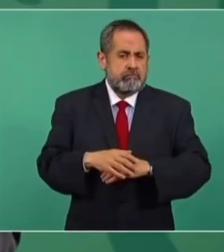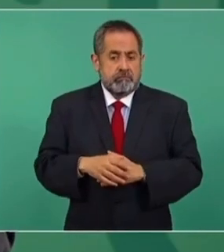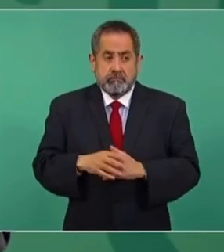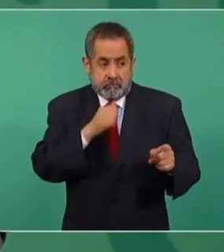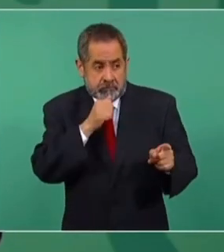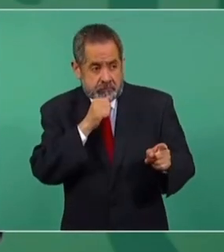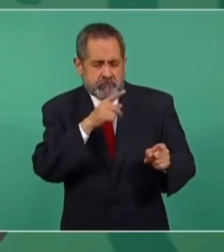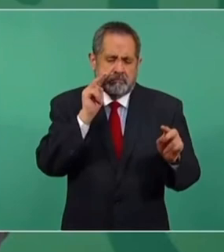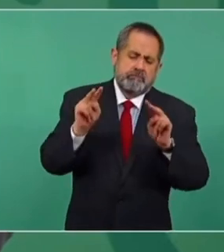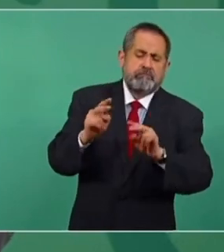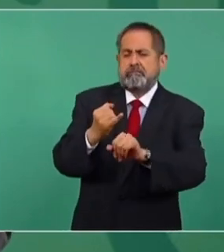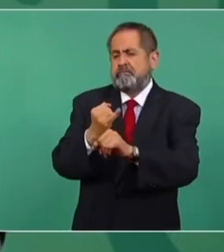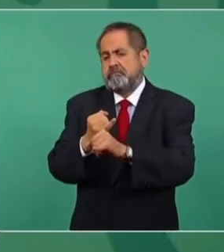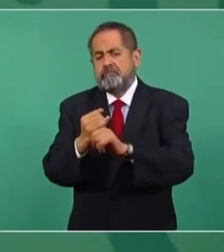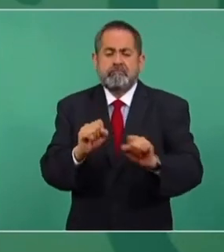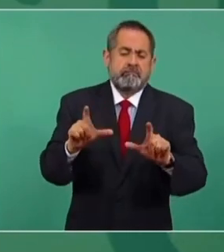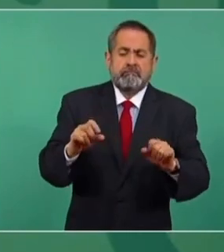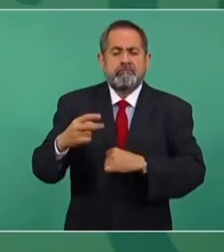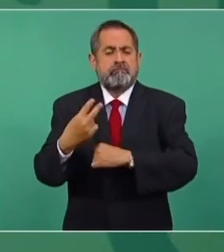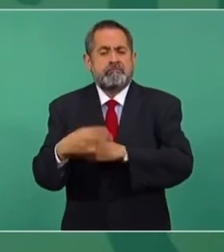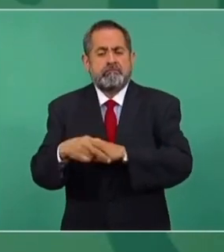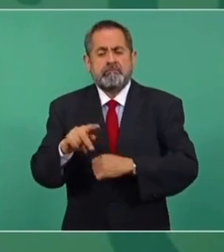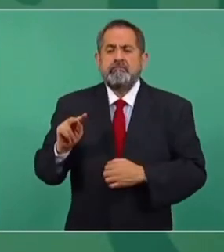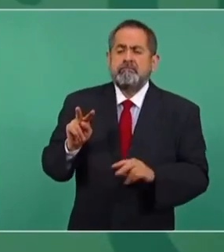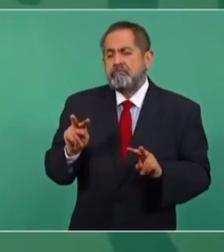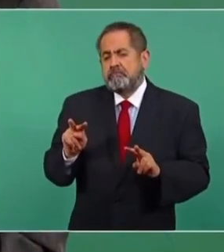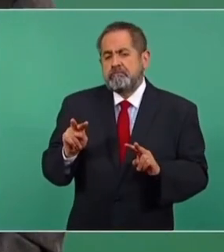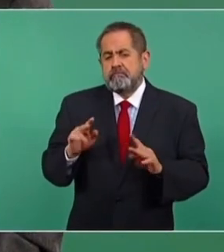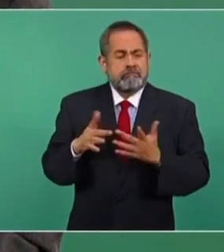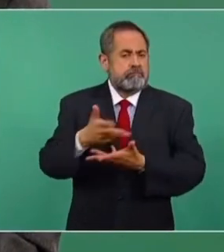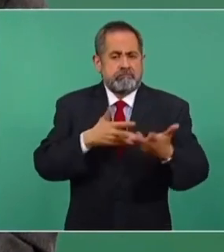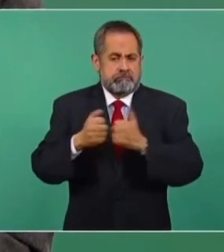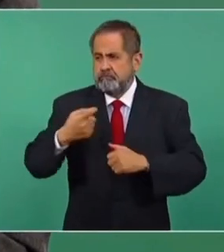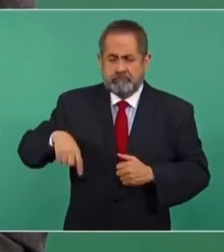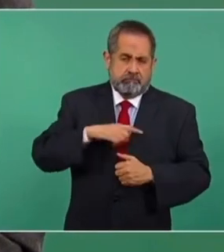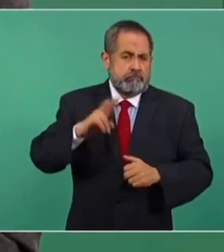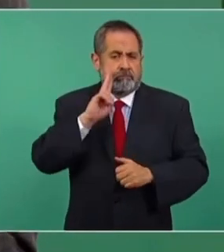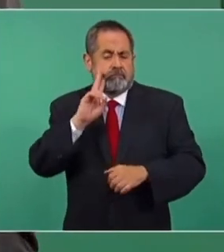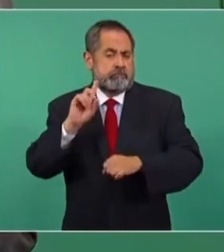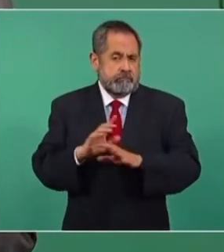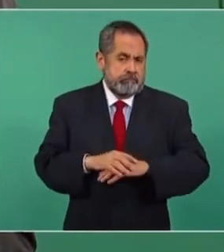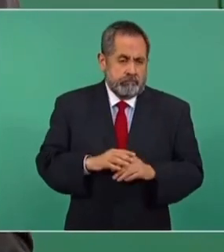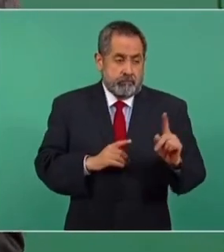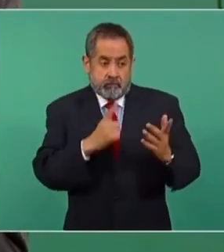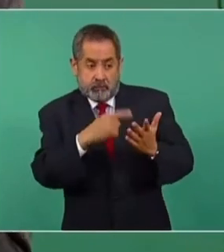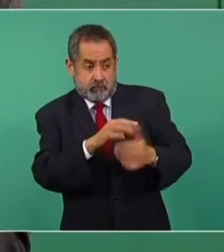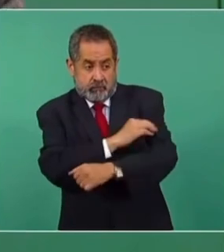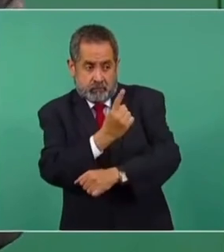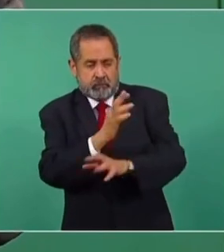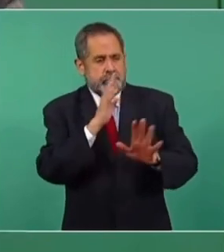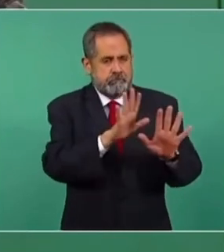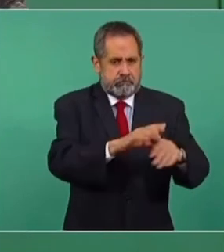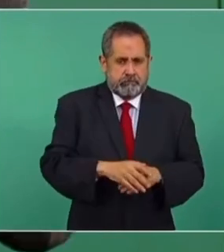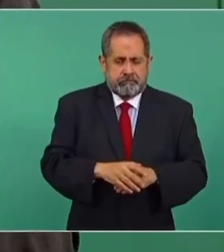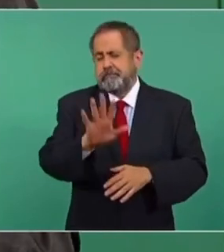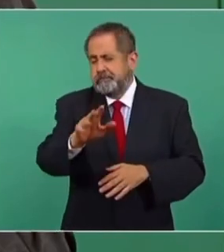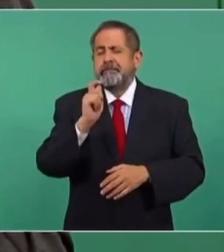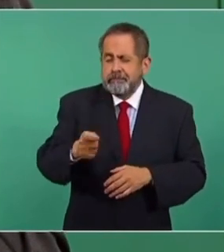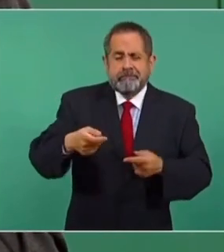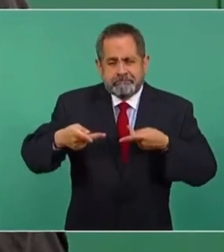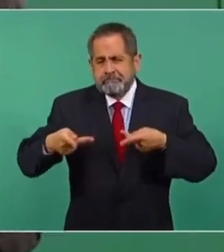redes o por la televisión, que interactúen con nosotros, los que tienen una sola vacuna. En fin, estamos